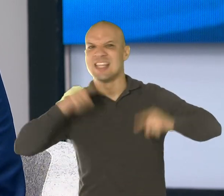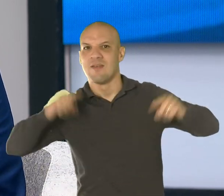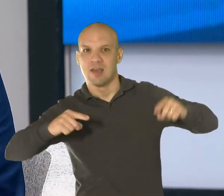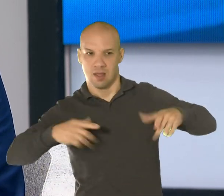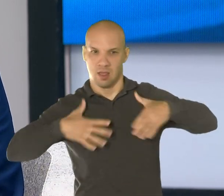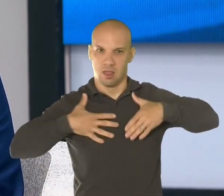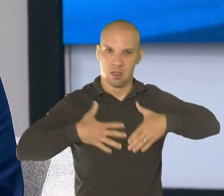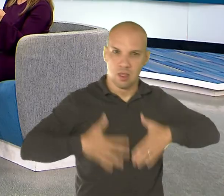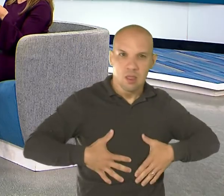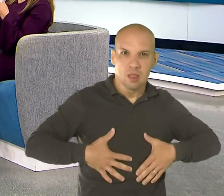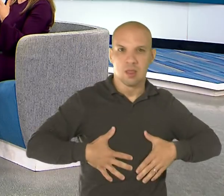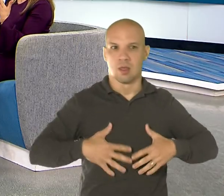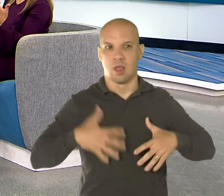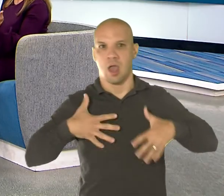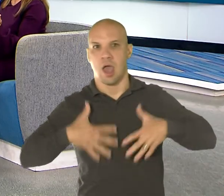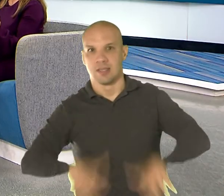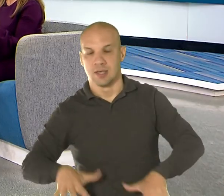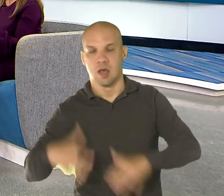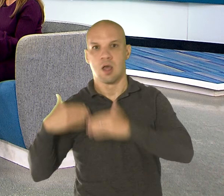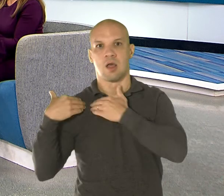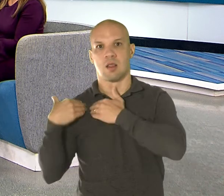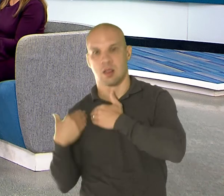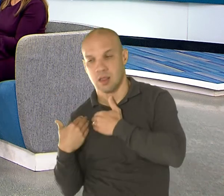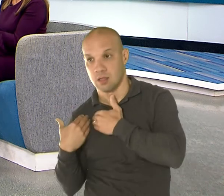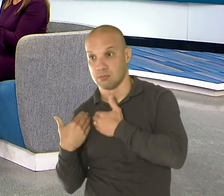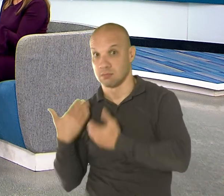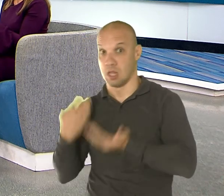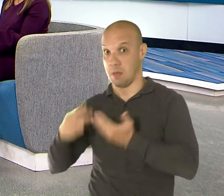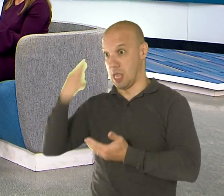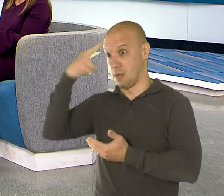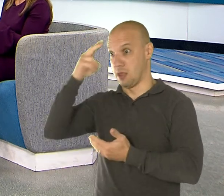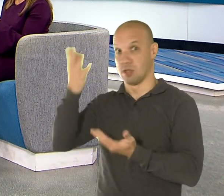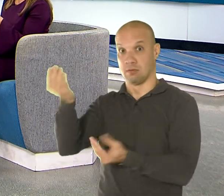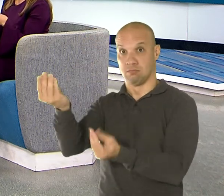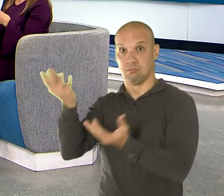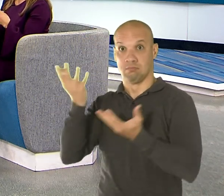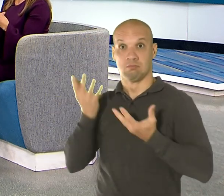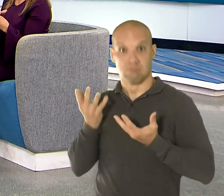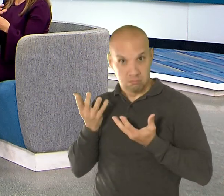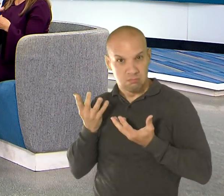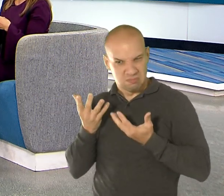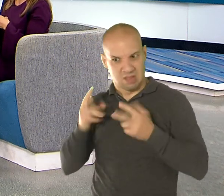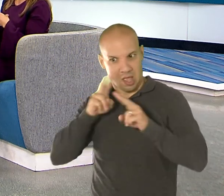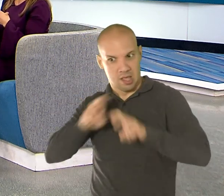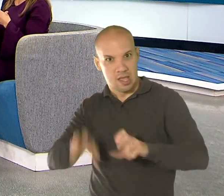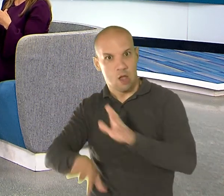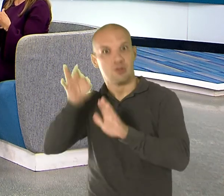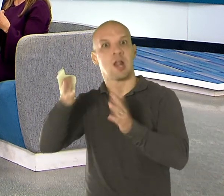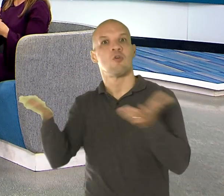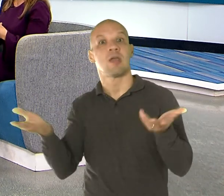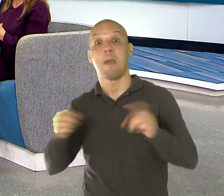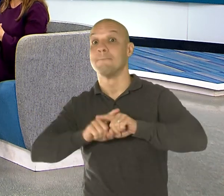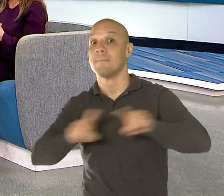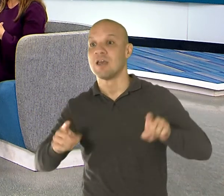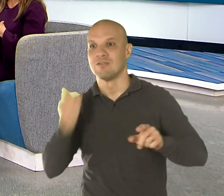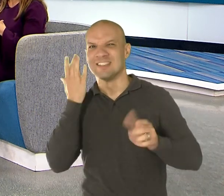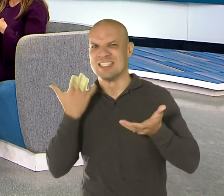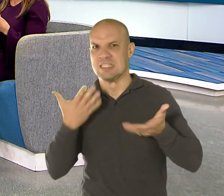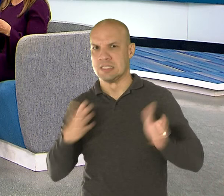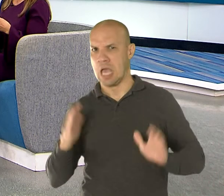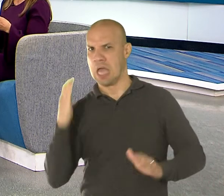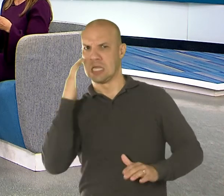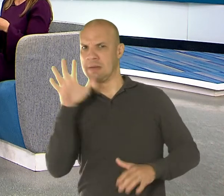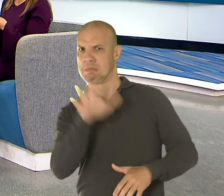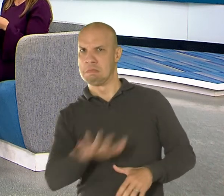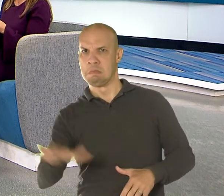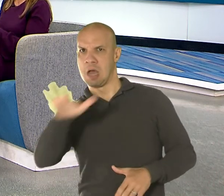vamos a ver en México, quizás no nos puedan adelantar, ¿verdad?, los hallazgos, pero si ya hay algunos atisbos de cuál